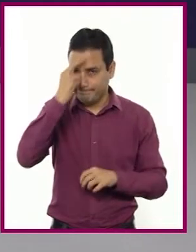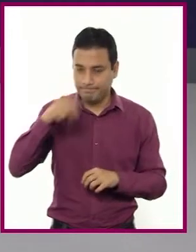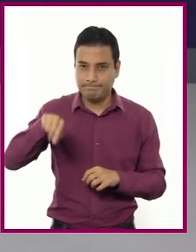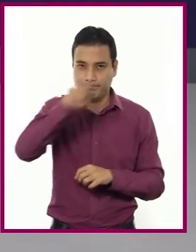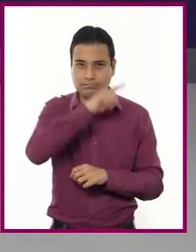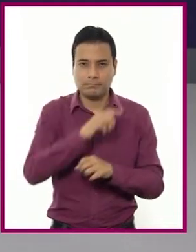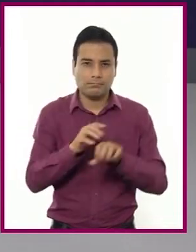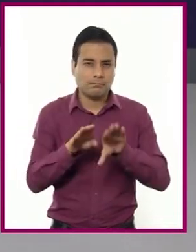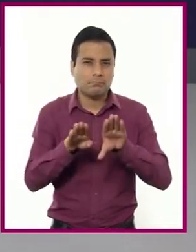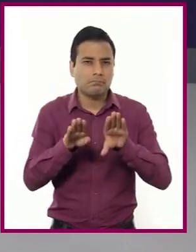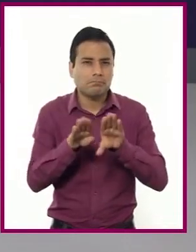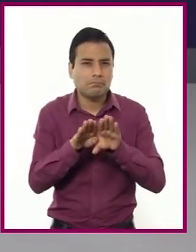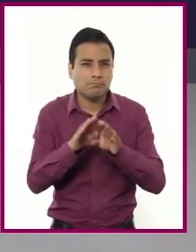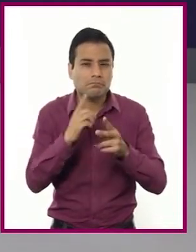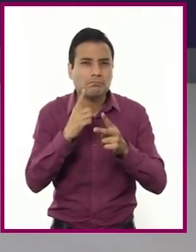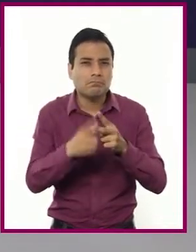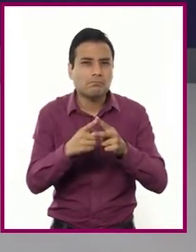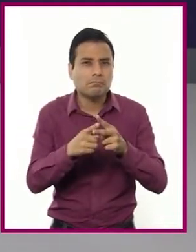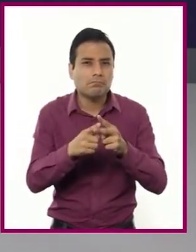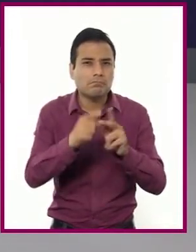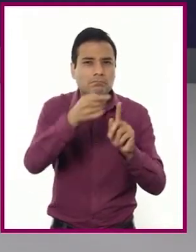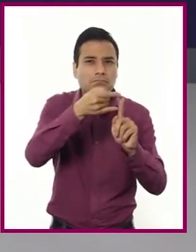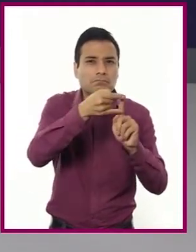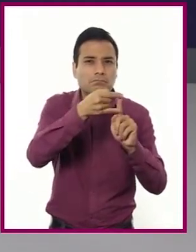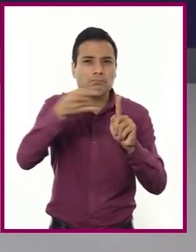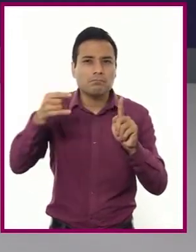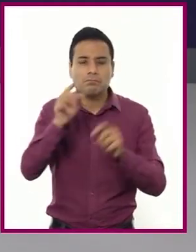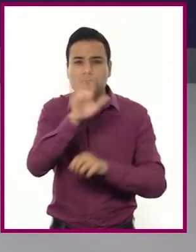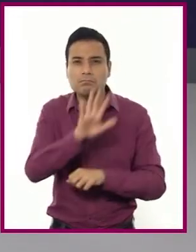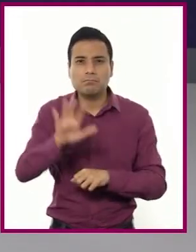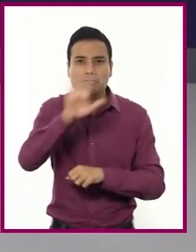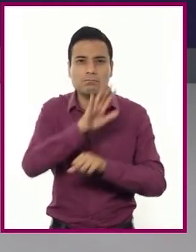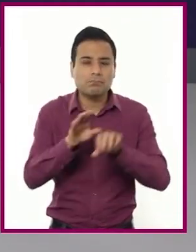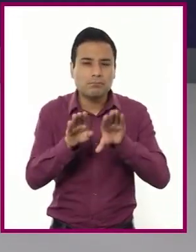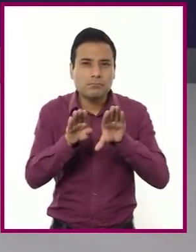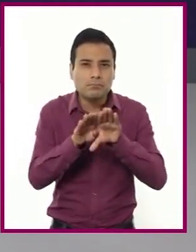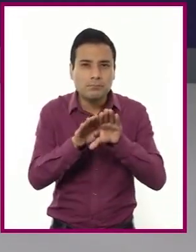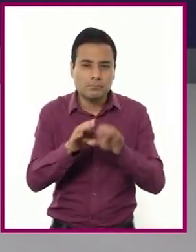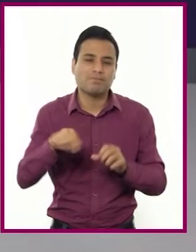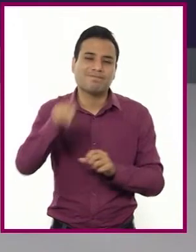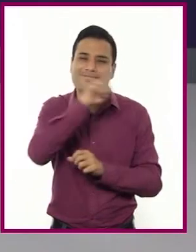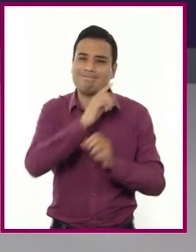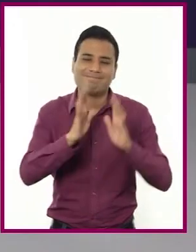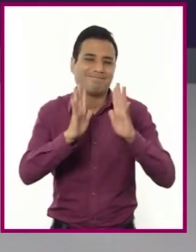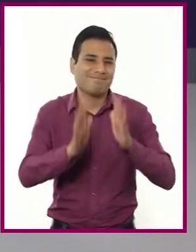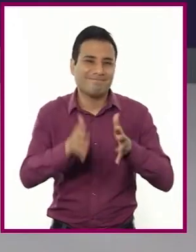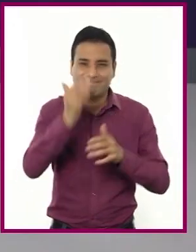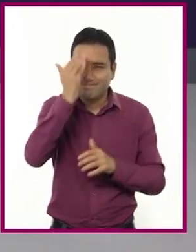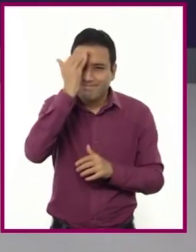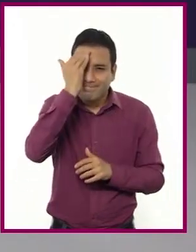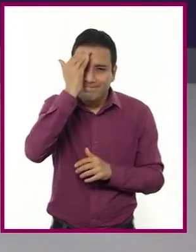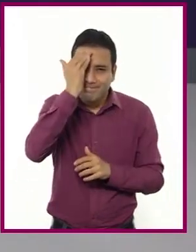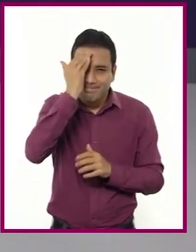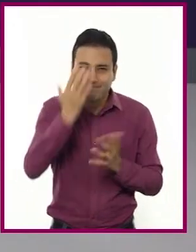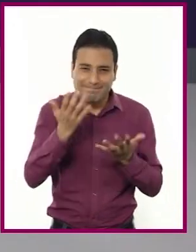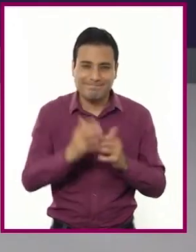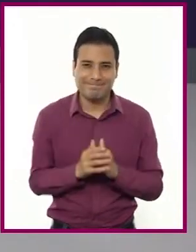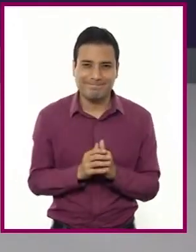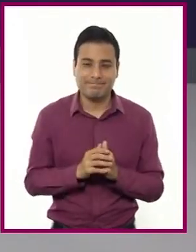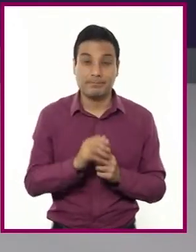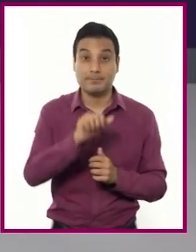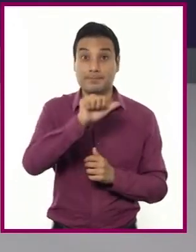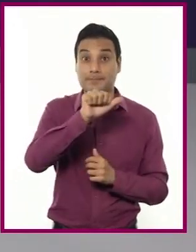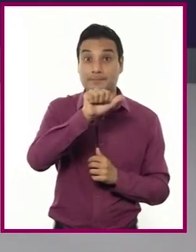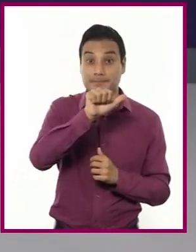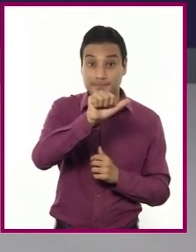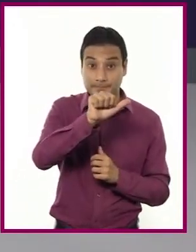para obtener el área de un rectángulo. Estoy segura que ustedes conocen esa fórmula. Área del